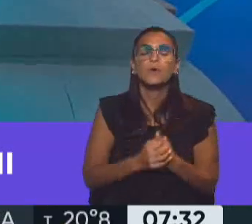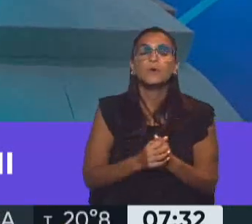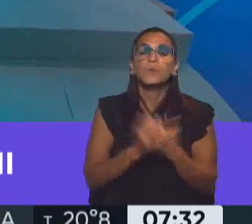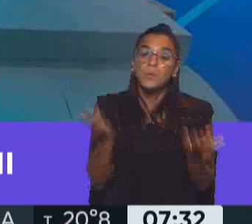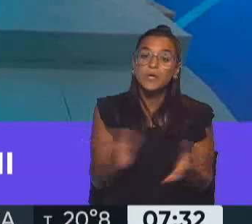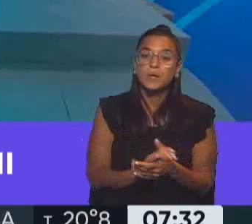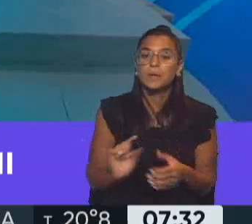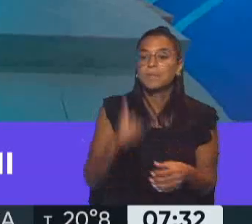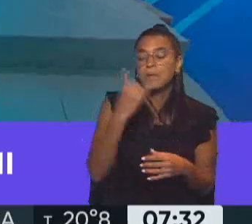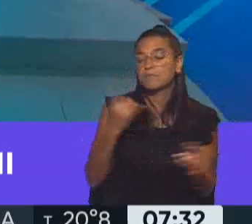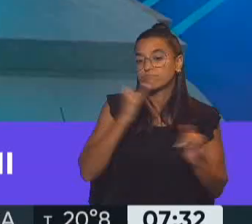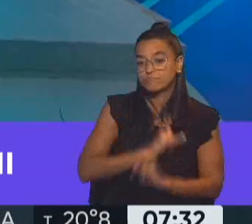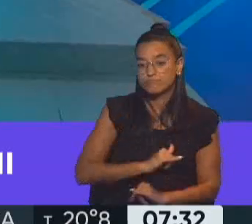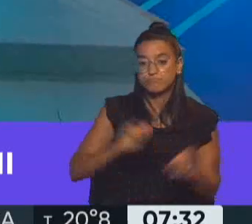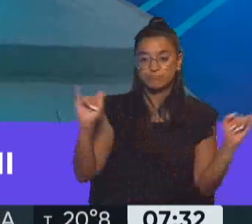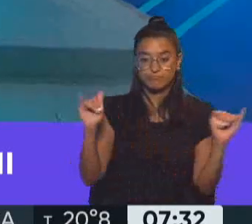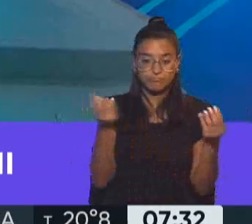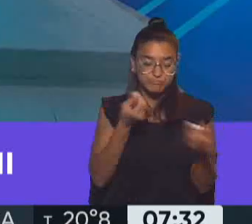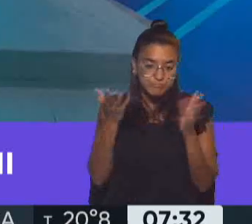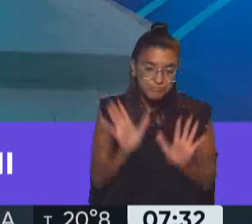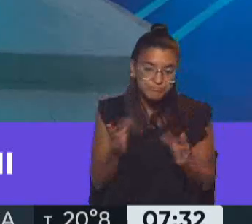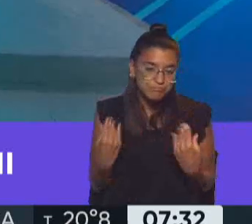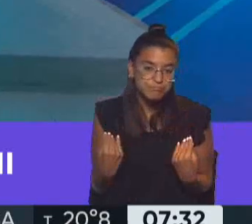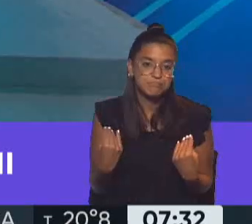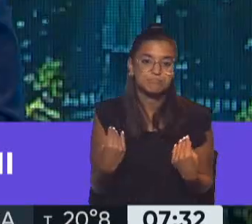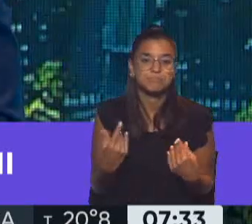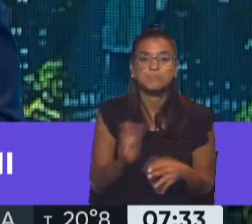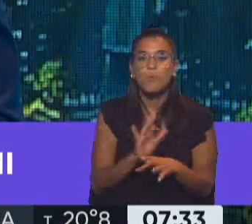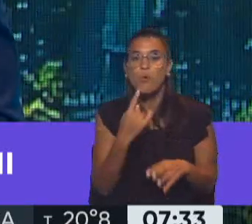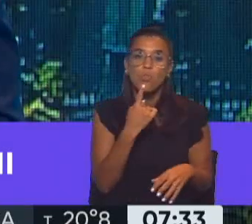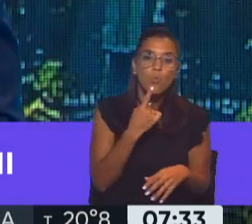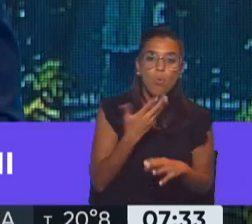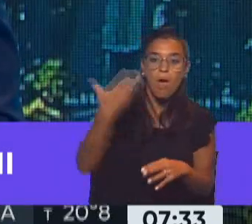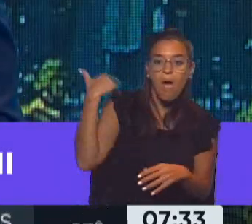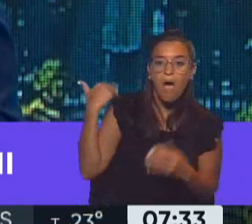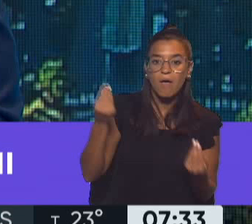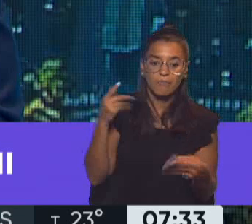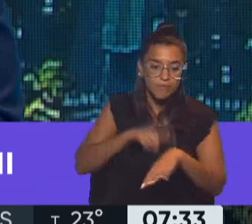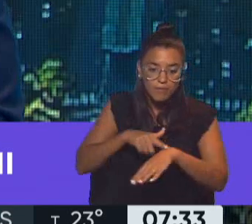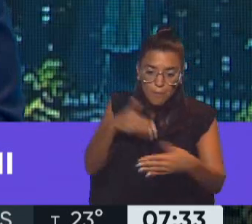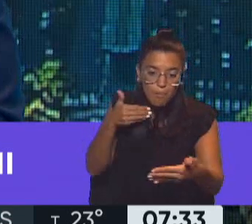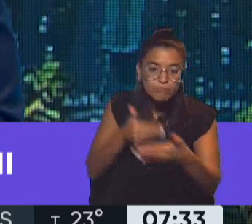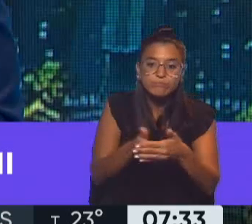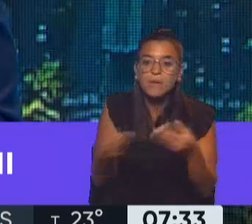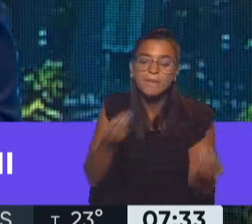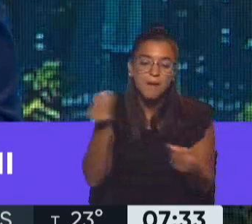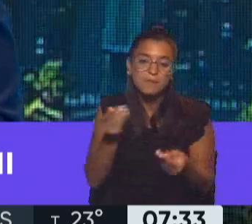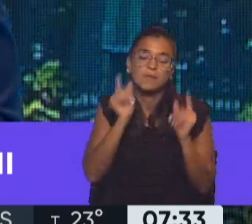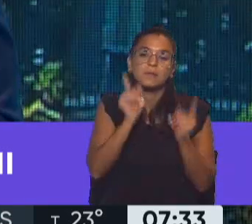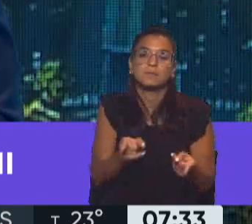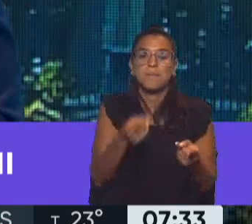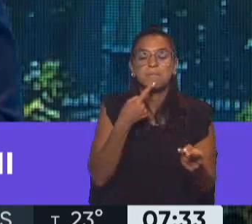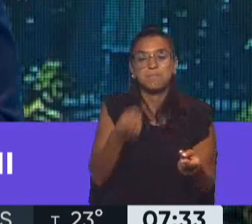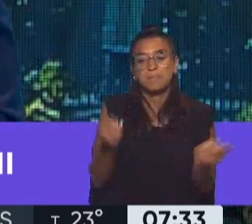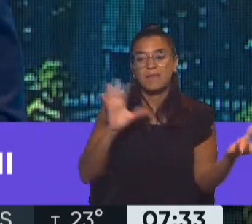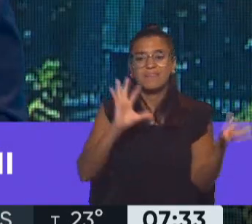y principal, el anuncio lo que hace es despejar la incertidumbre que había de corto plazo y despeja, yo creo que